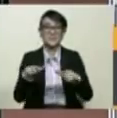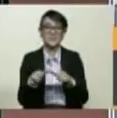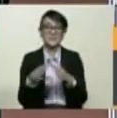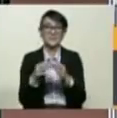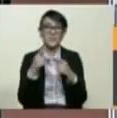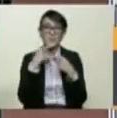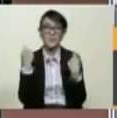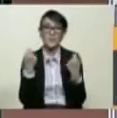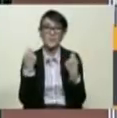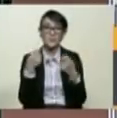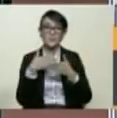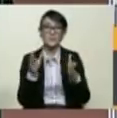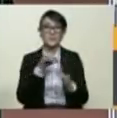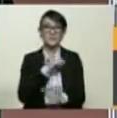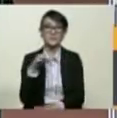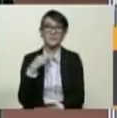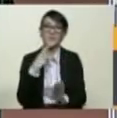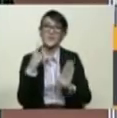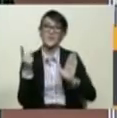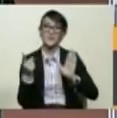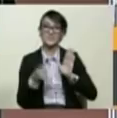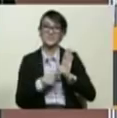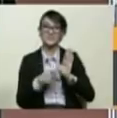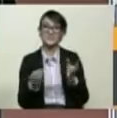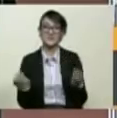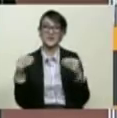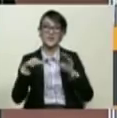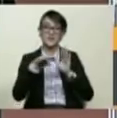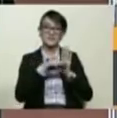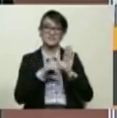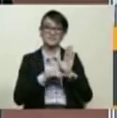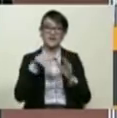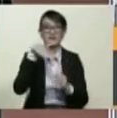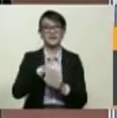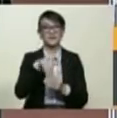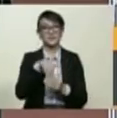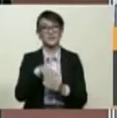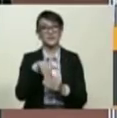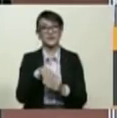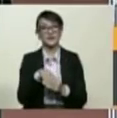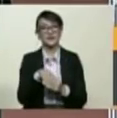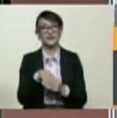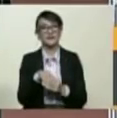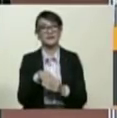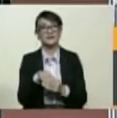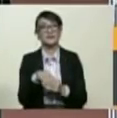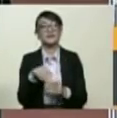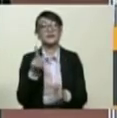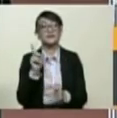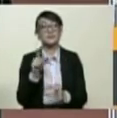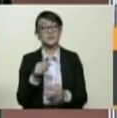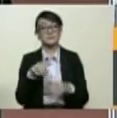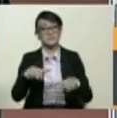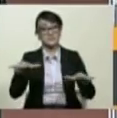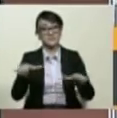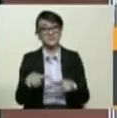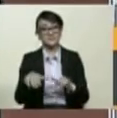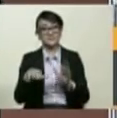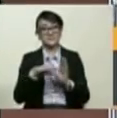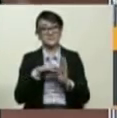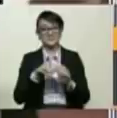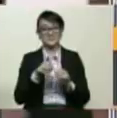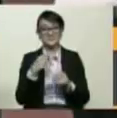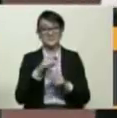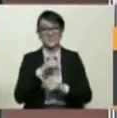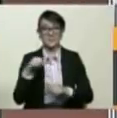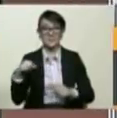medios públicos y privados para el cumplimiento del acuerdo de garantías electorales, y que además de que se convoque a los medios públicos y privados,